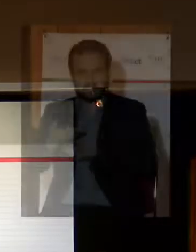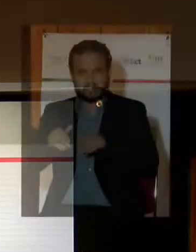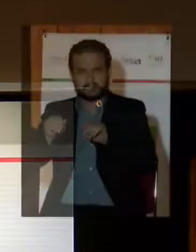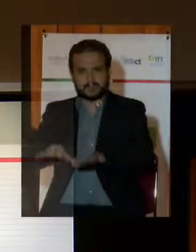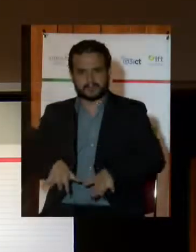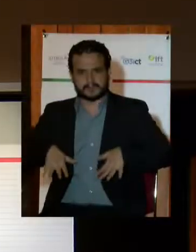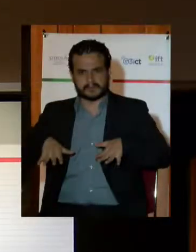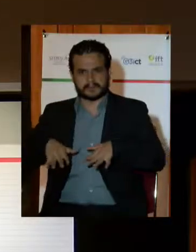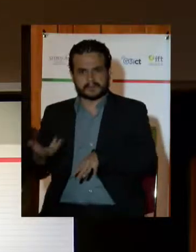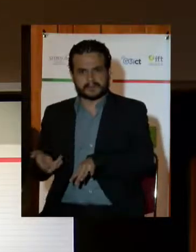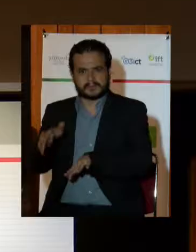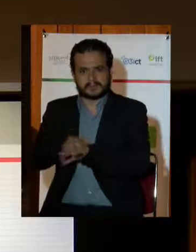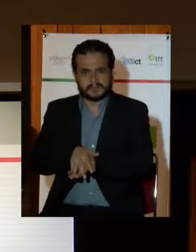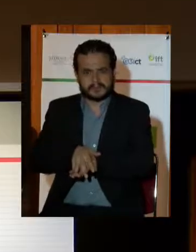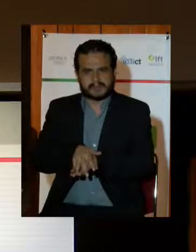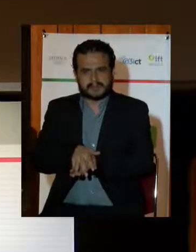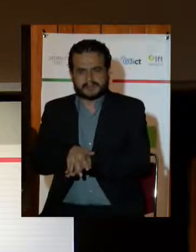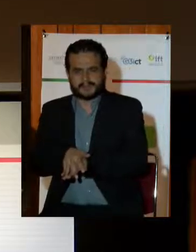integrantes.